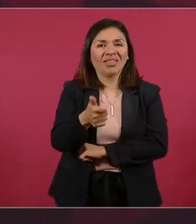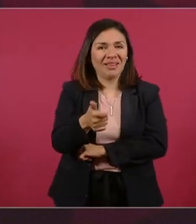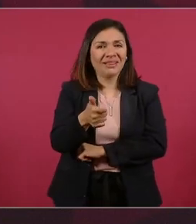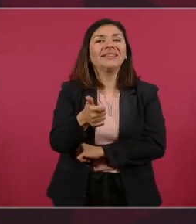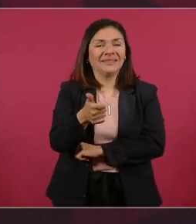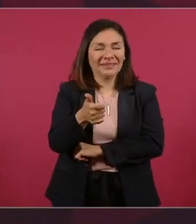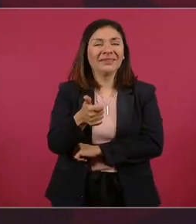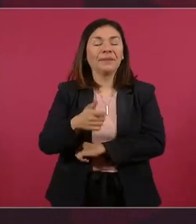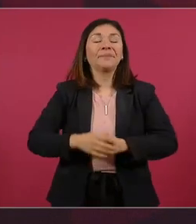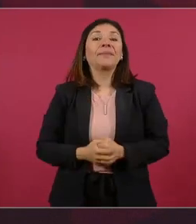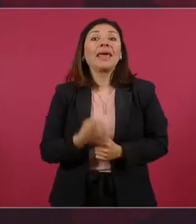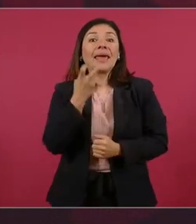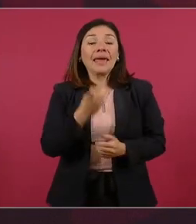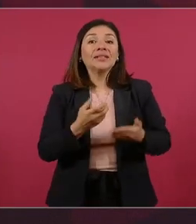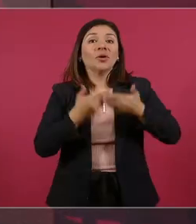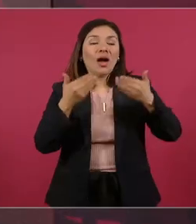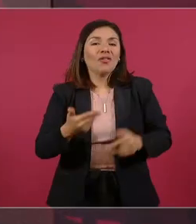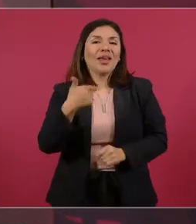Entonces, nosotros queremos